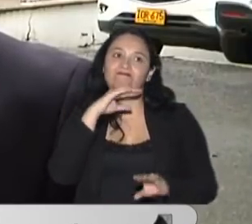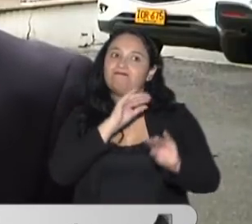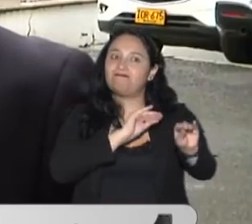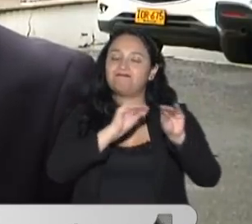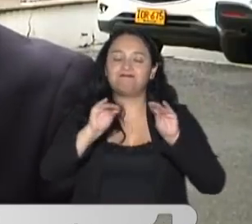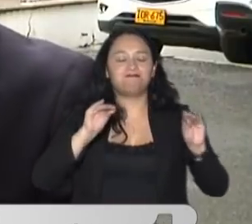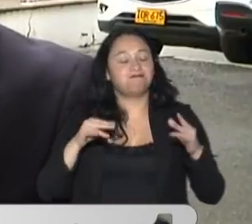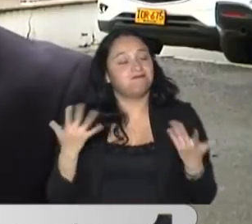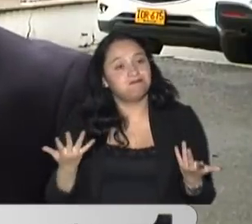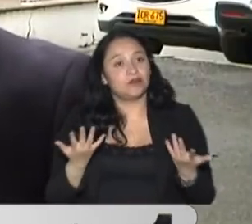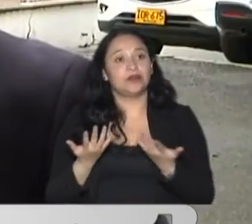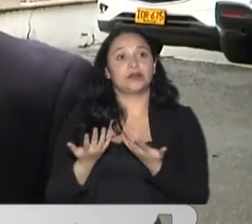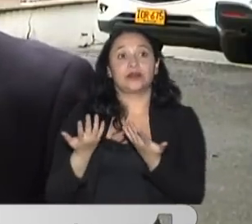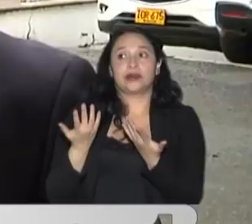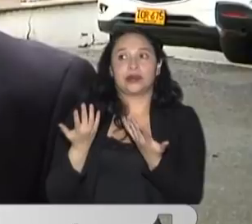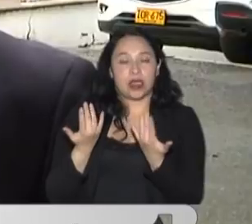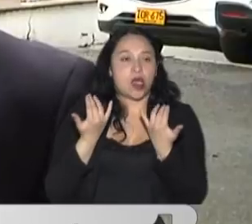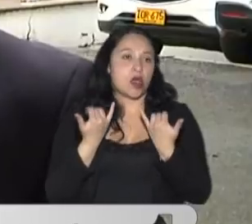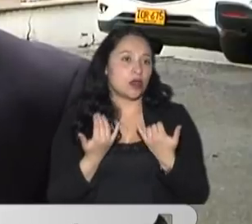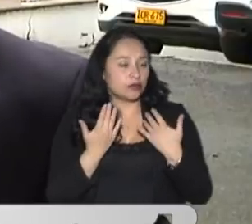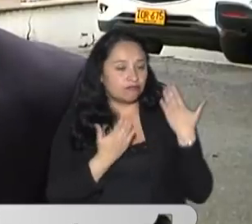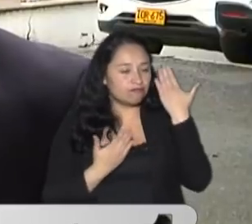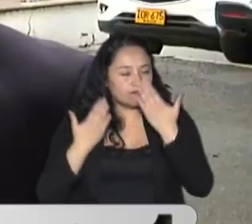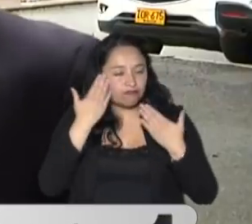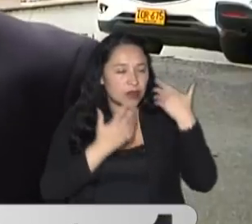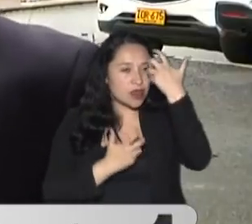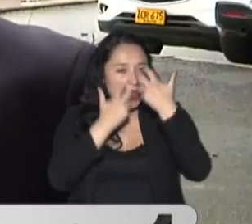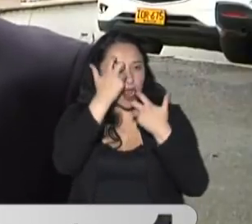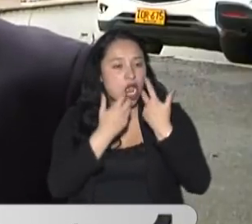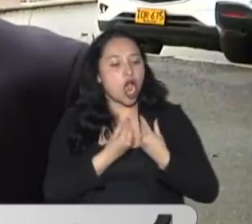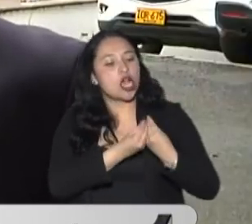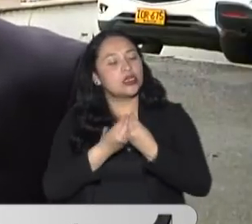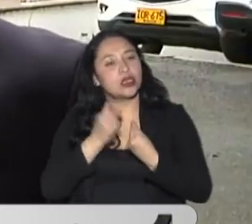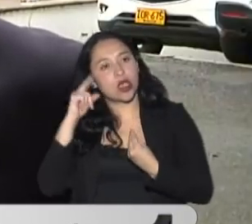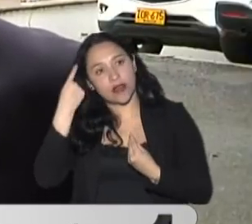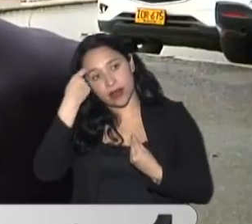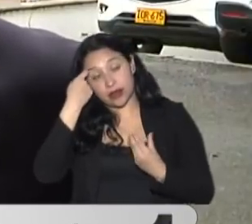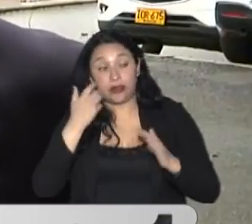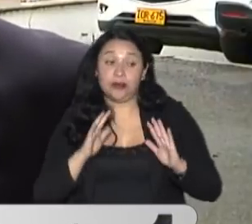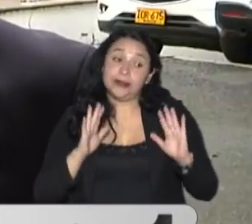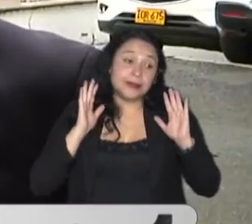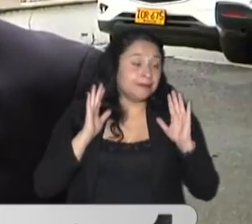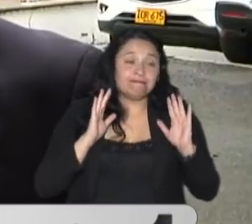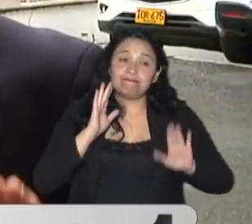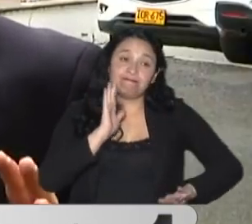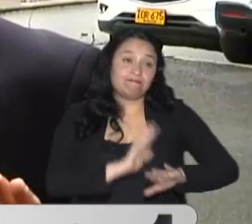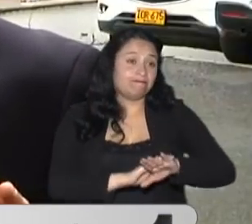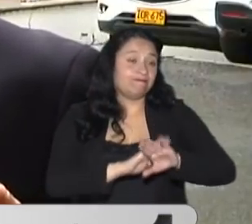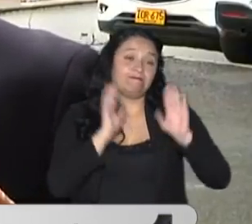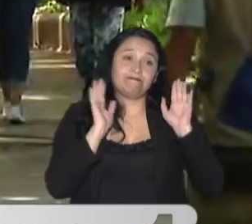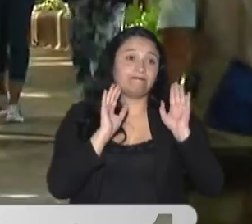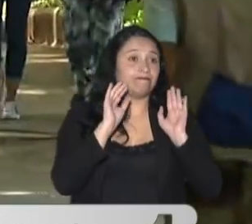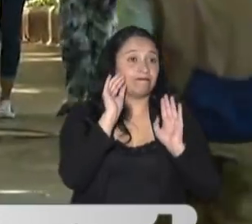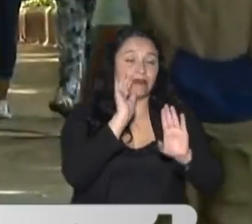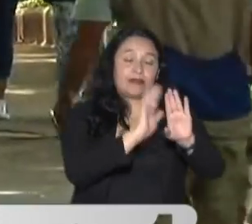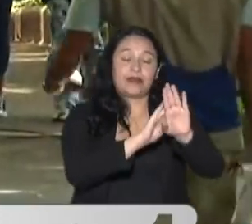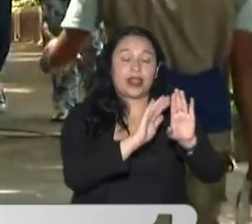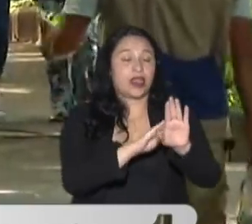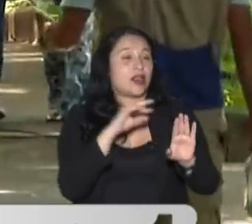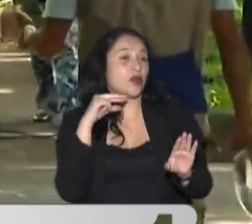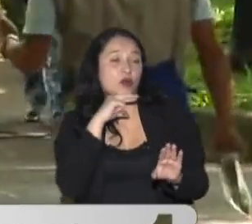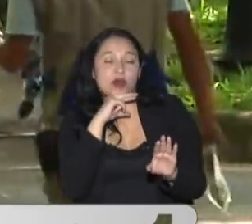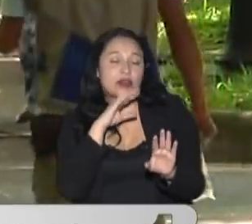Y eso es lo que vamos a evaluar en el Consejo de Gobierno, y de ser necesaria la declaratoria, no nos temblará la mano para